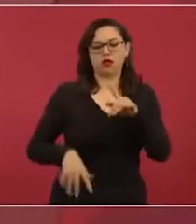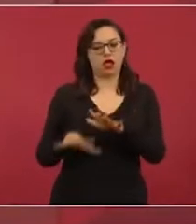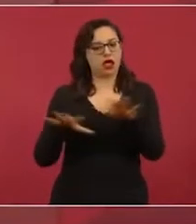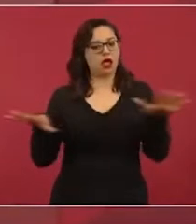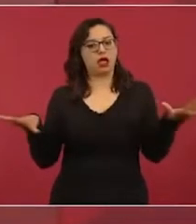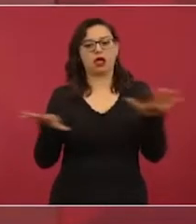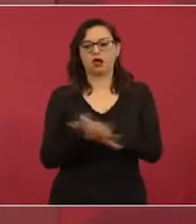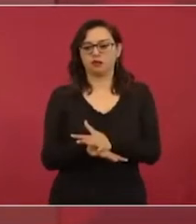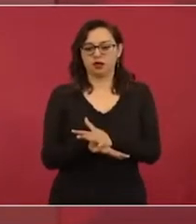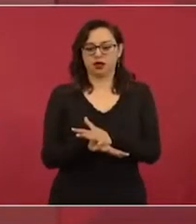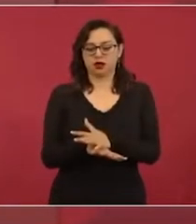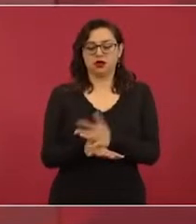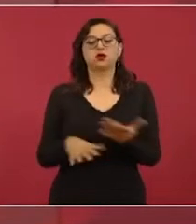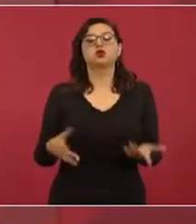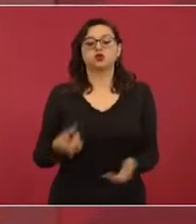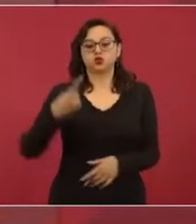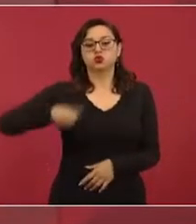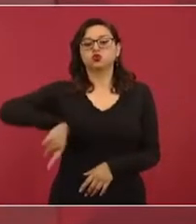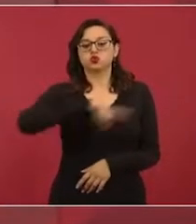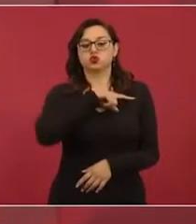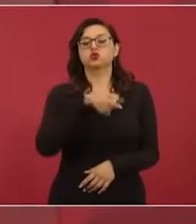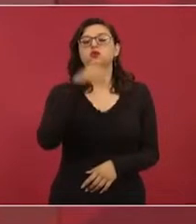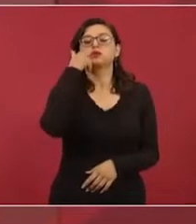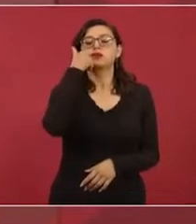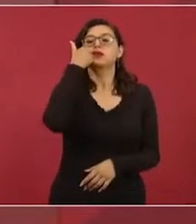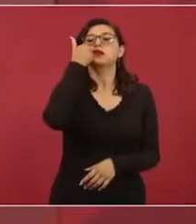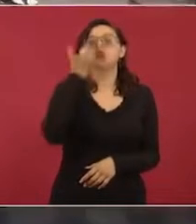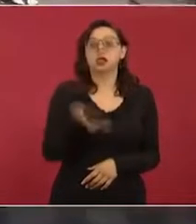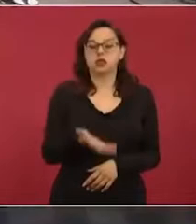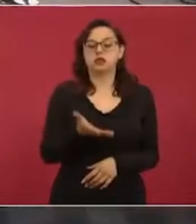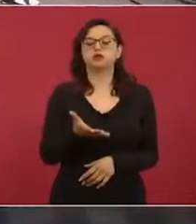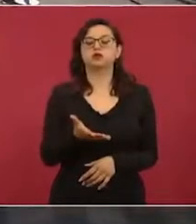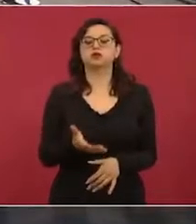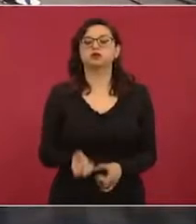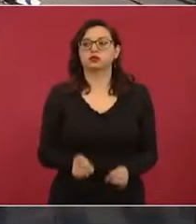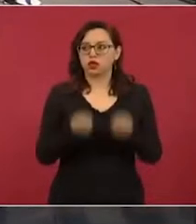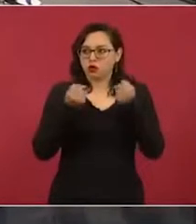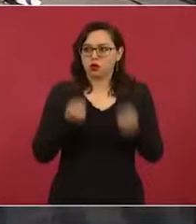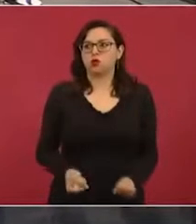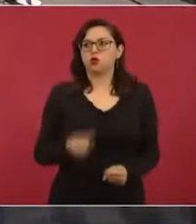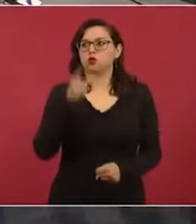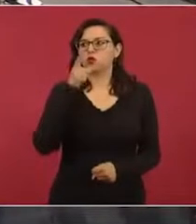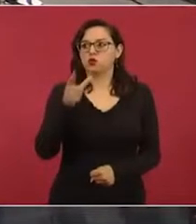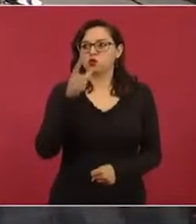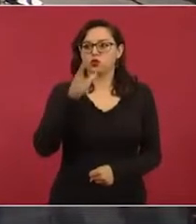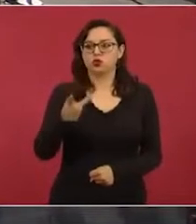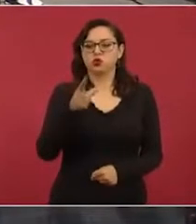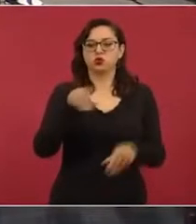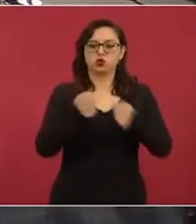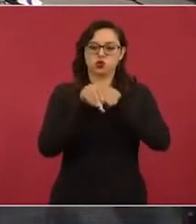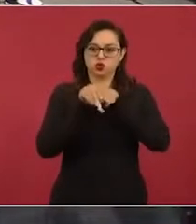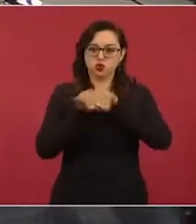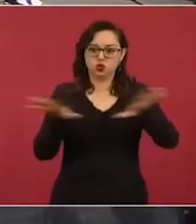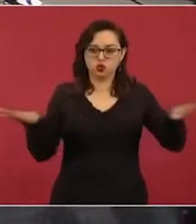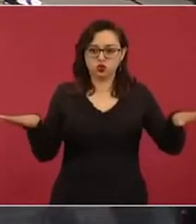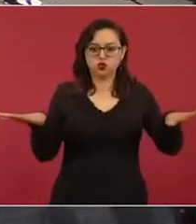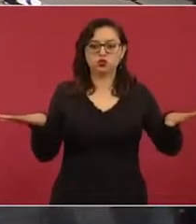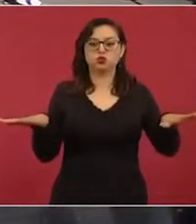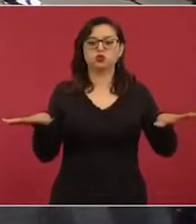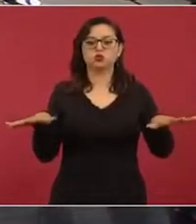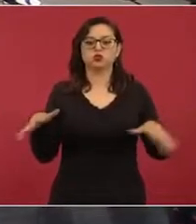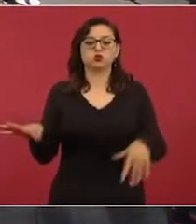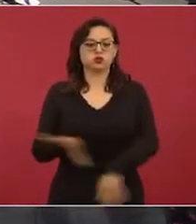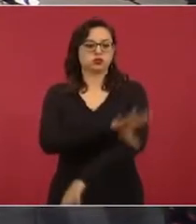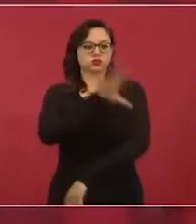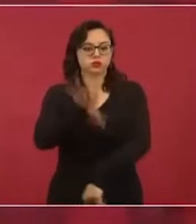y todo para garantizar que no haya apagones, que no nos falte la